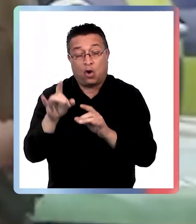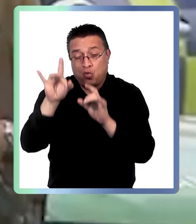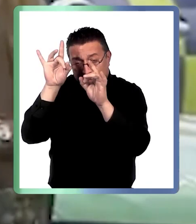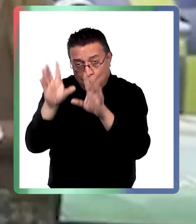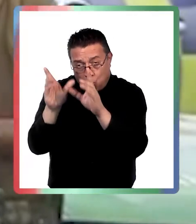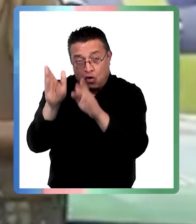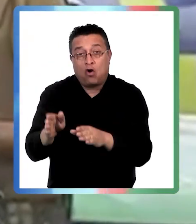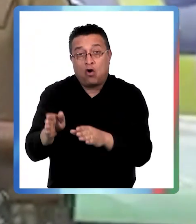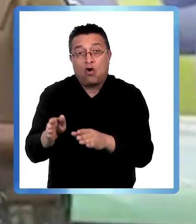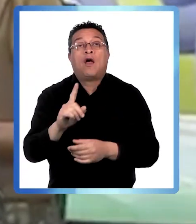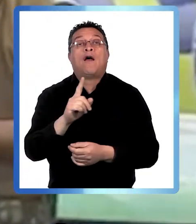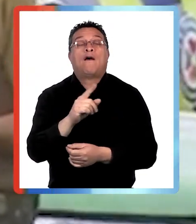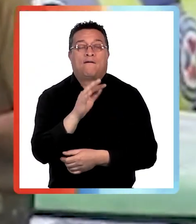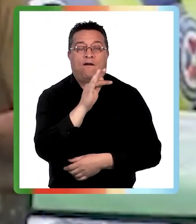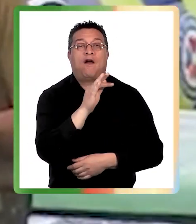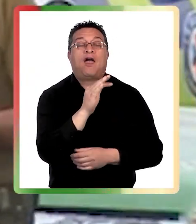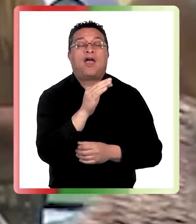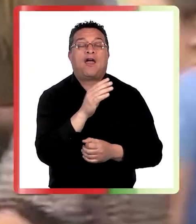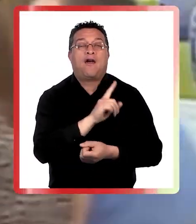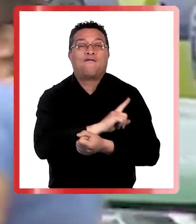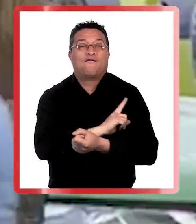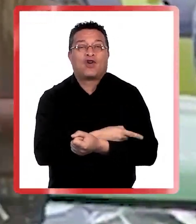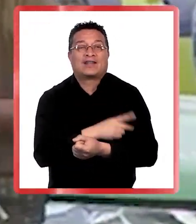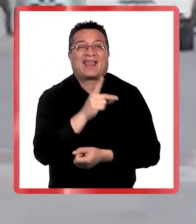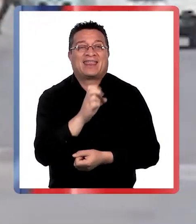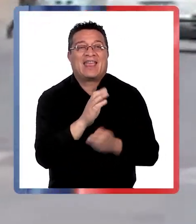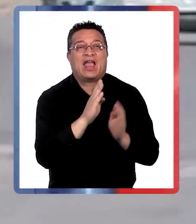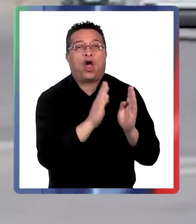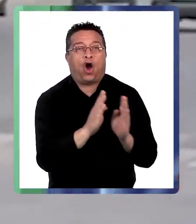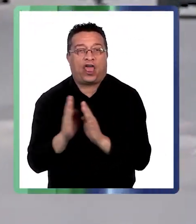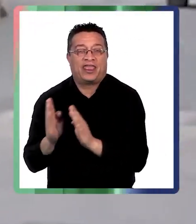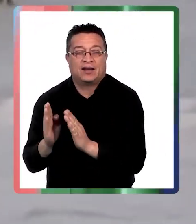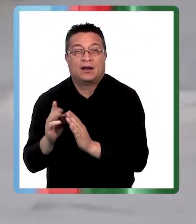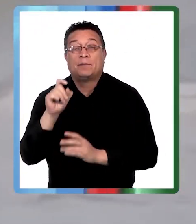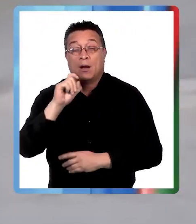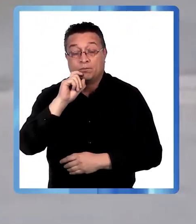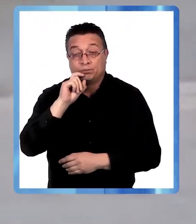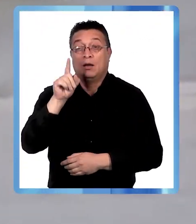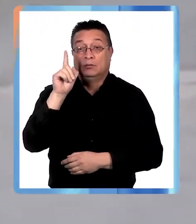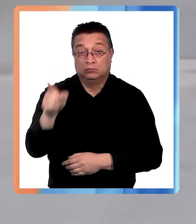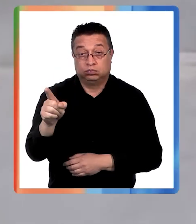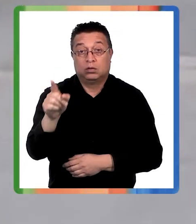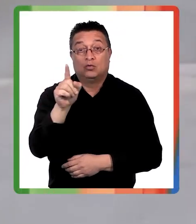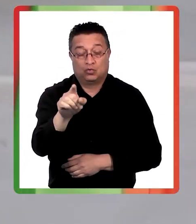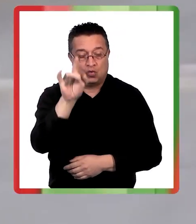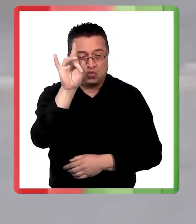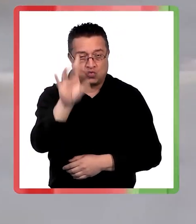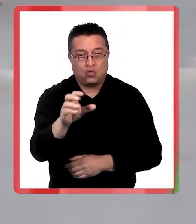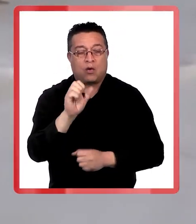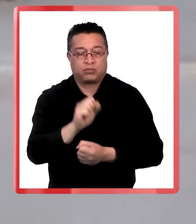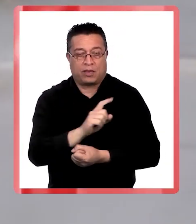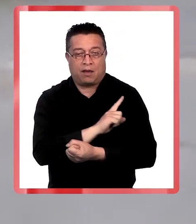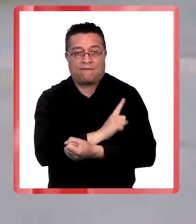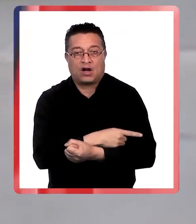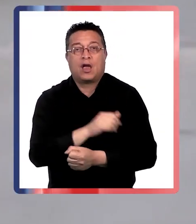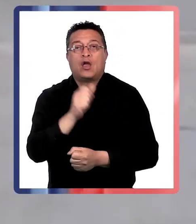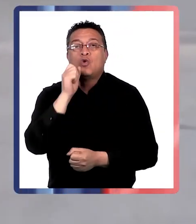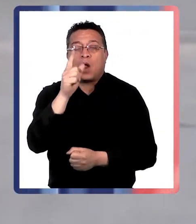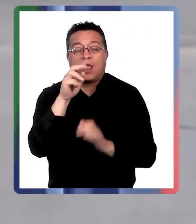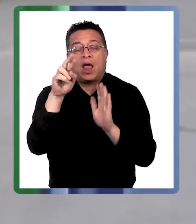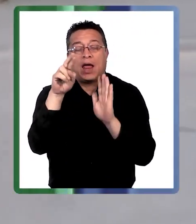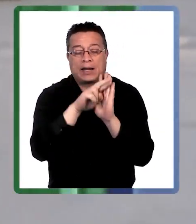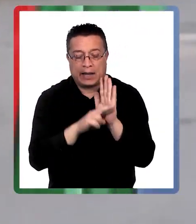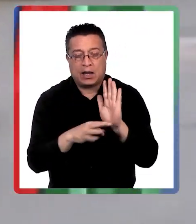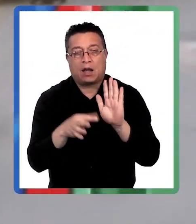democrática son las fuerzas de orden. Y la sociedad que les da ese mandato les dice, ustedes son los únicos que pueden ocupar la fuerza y las reglas